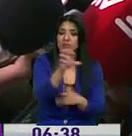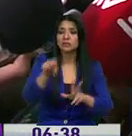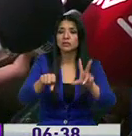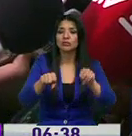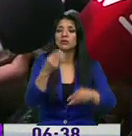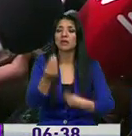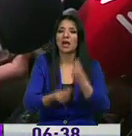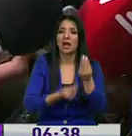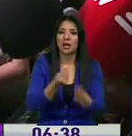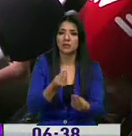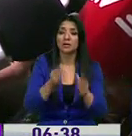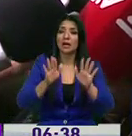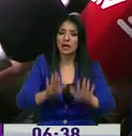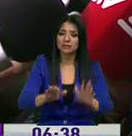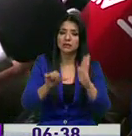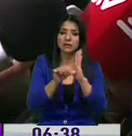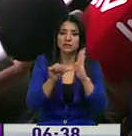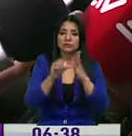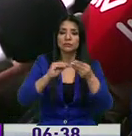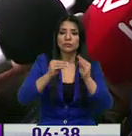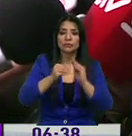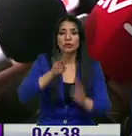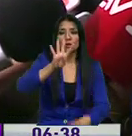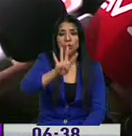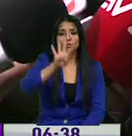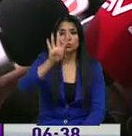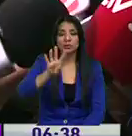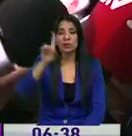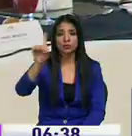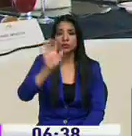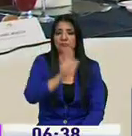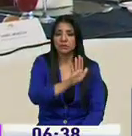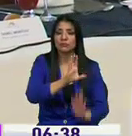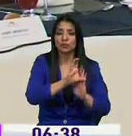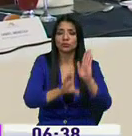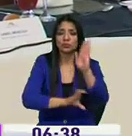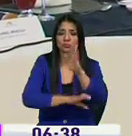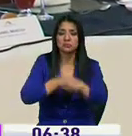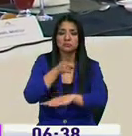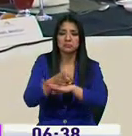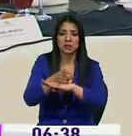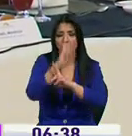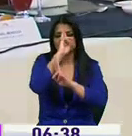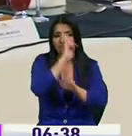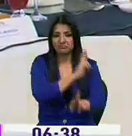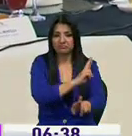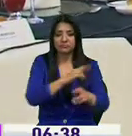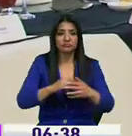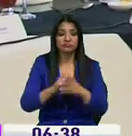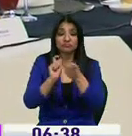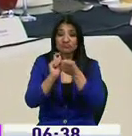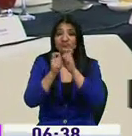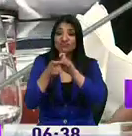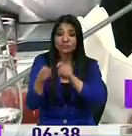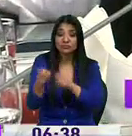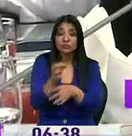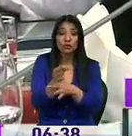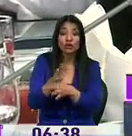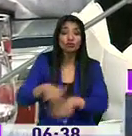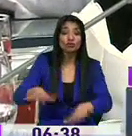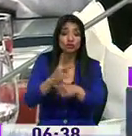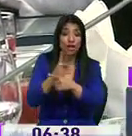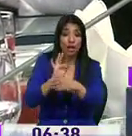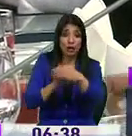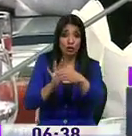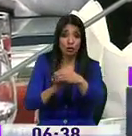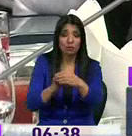así mandar 441 de la constitución de la república aplicar una enmienda para reducir las competencias del consejo y devolverle a